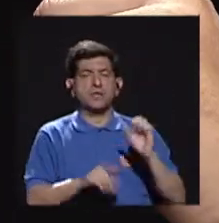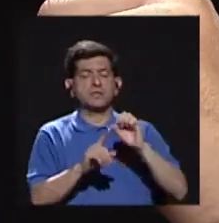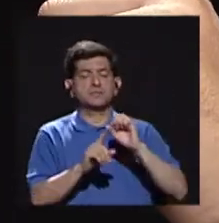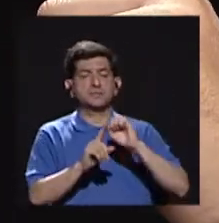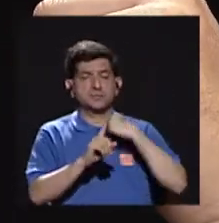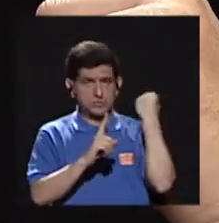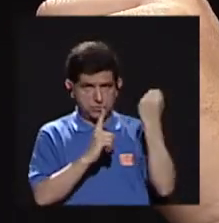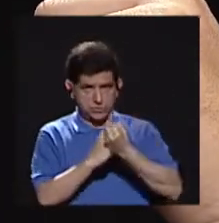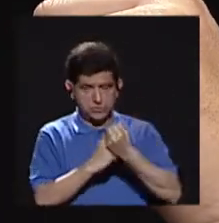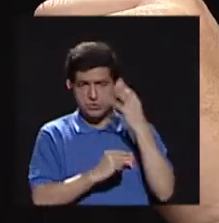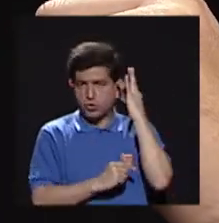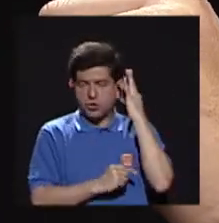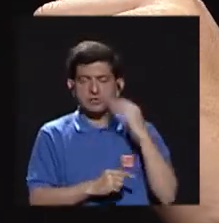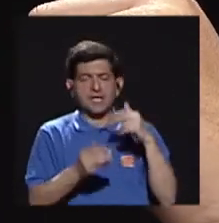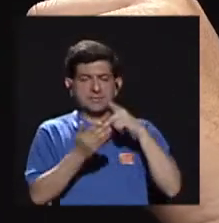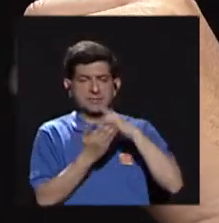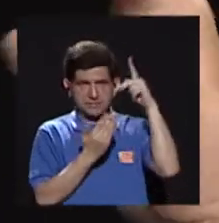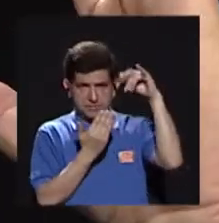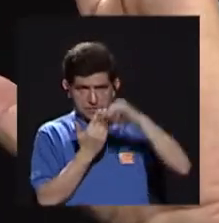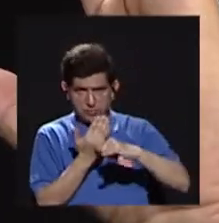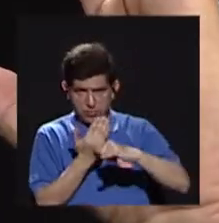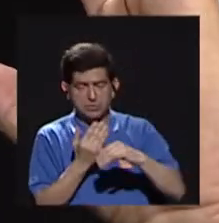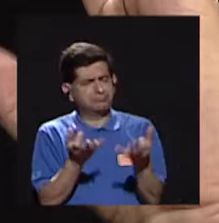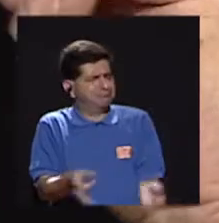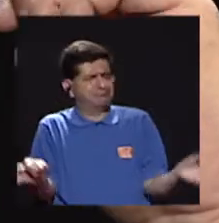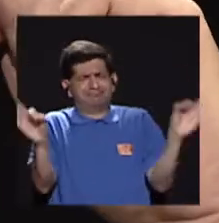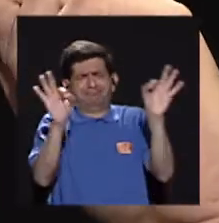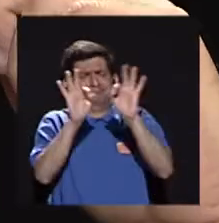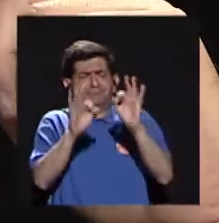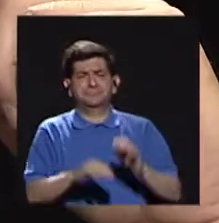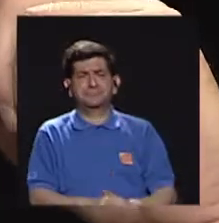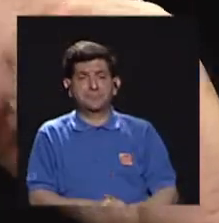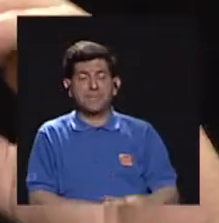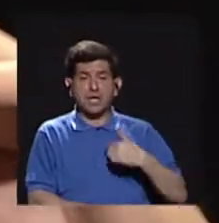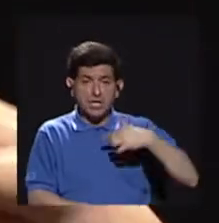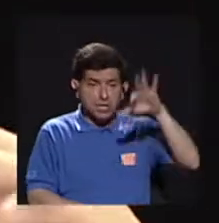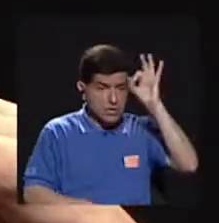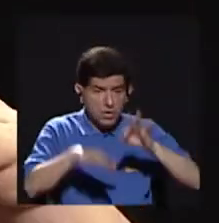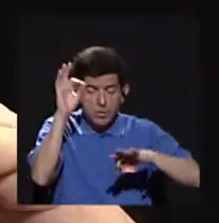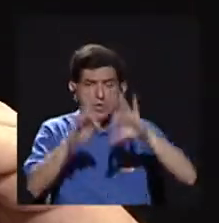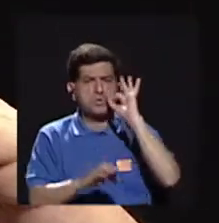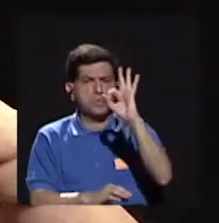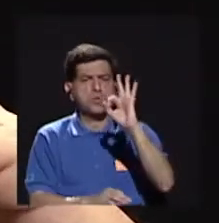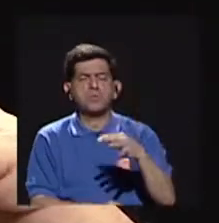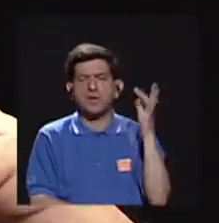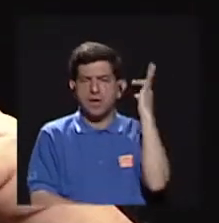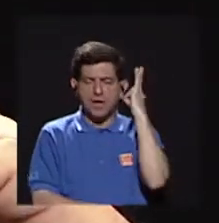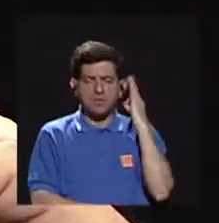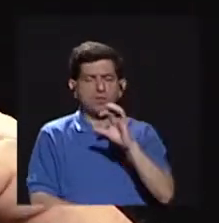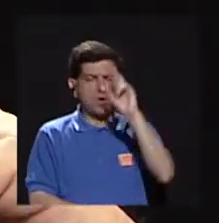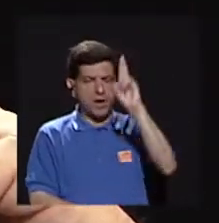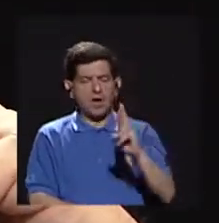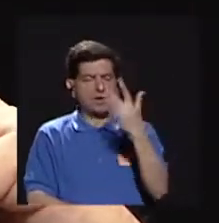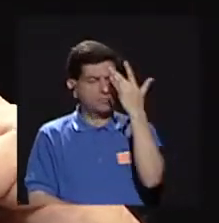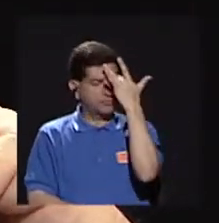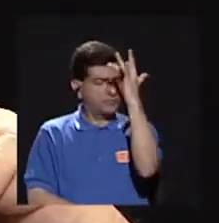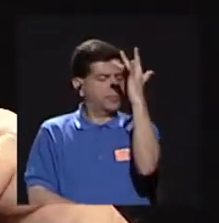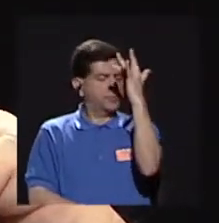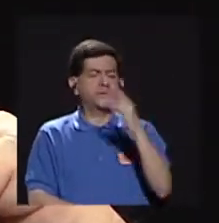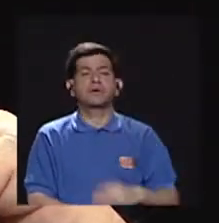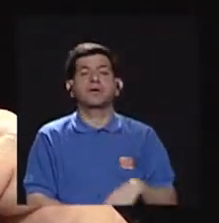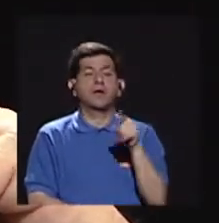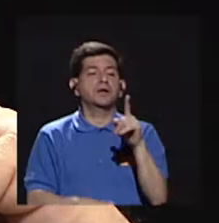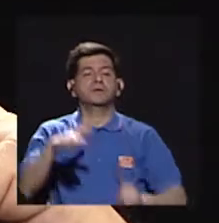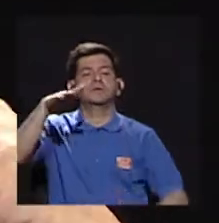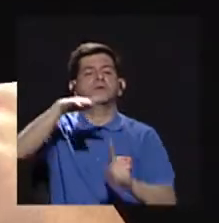como socias de este proyecto es fundamental y encuentro gran lucidez en la mujer costarricense una lucidez que